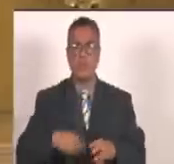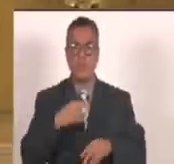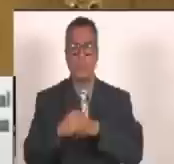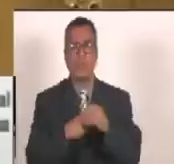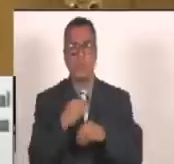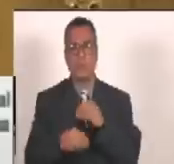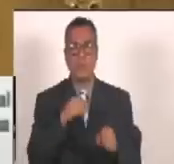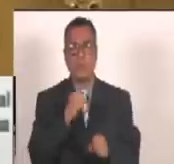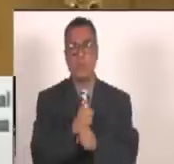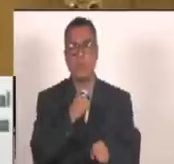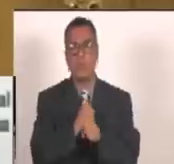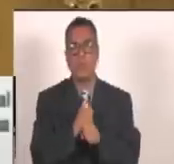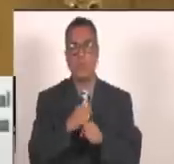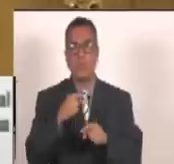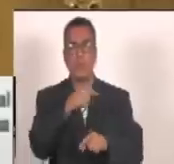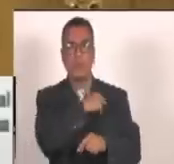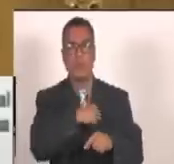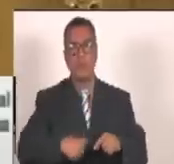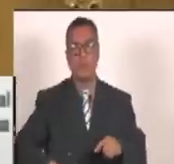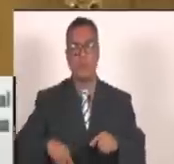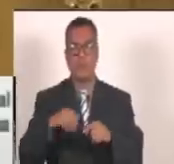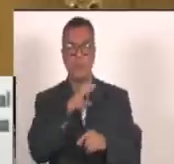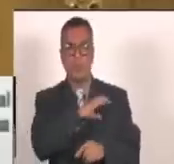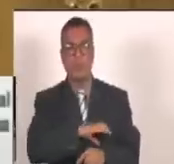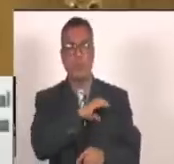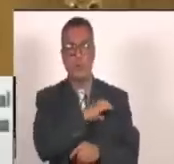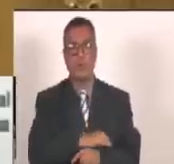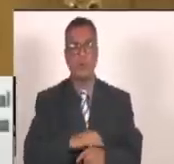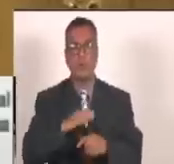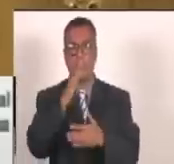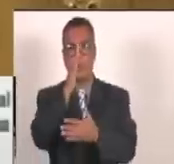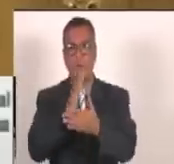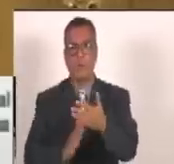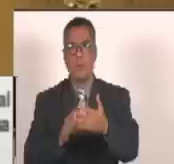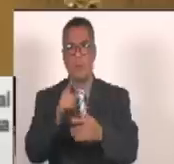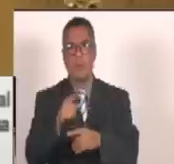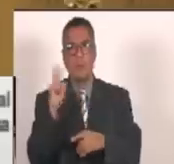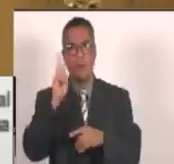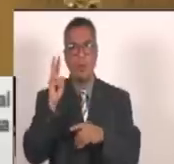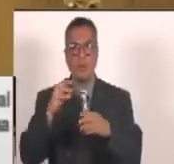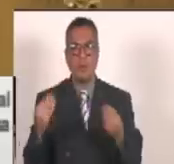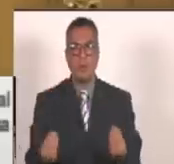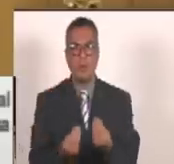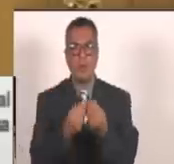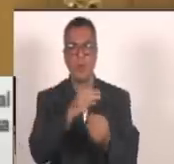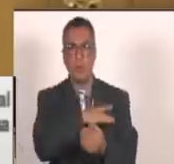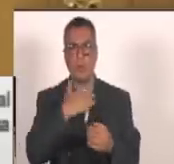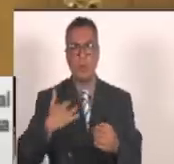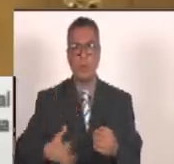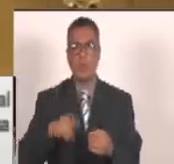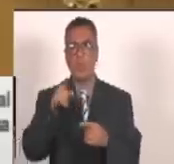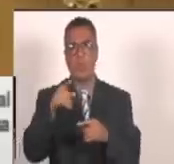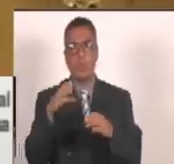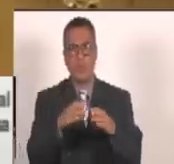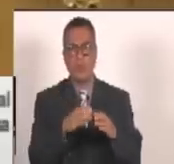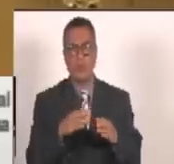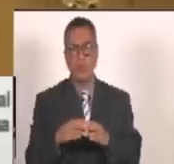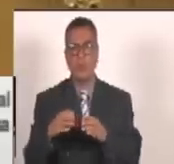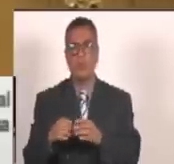hacer el trabajo como presidenta de la Comisión Mixta Venezuela-China. Llegó a Shanghái, ahí se